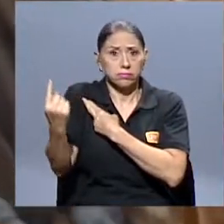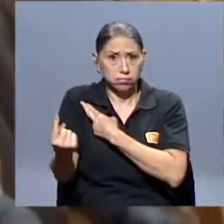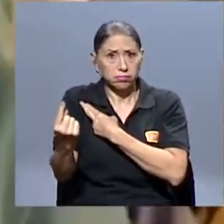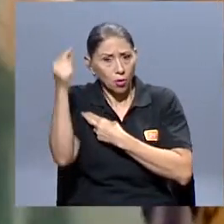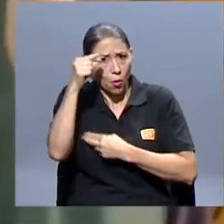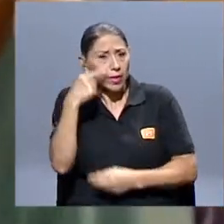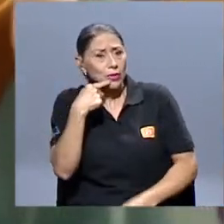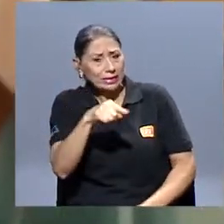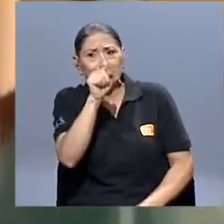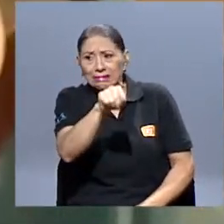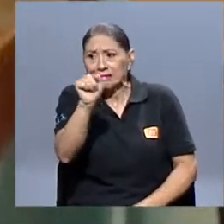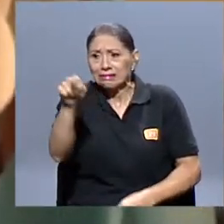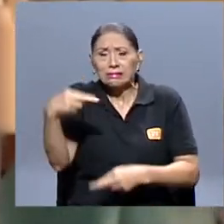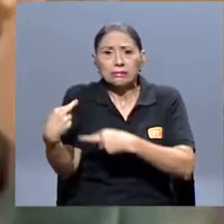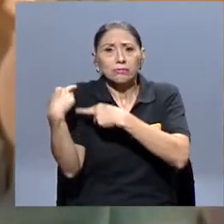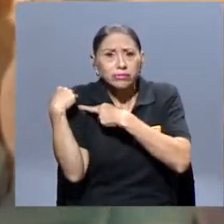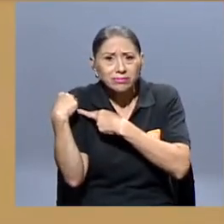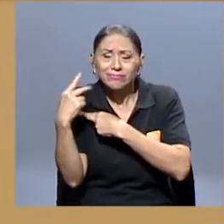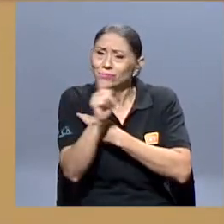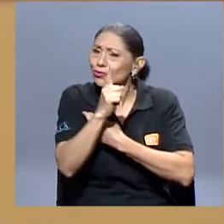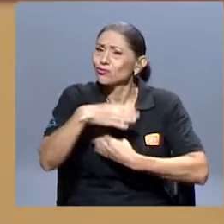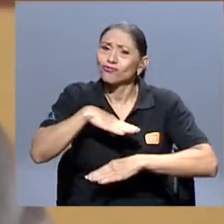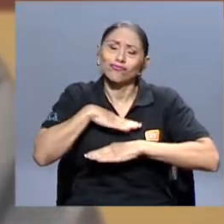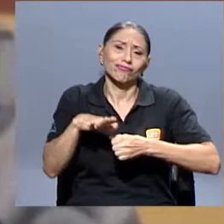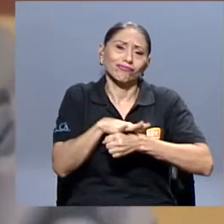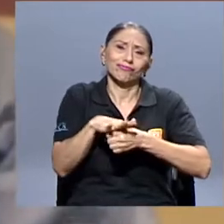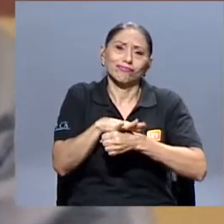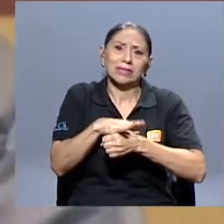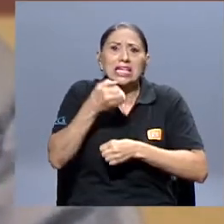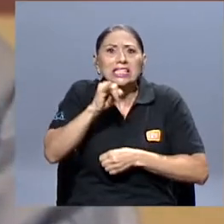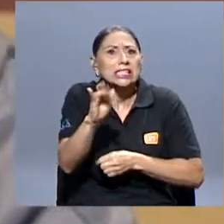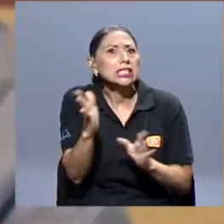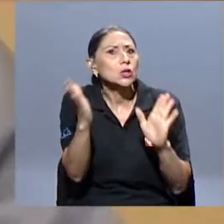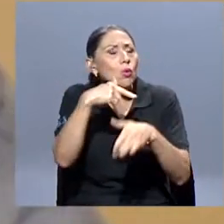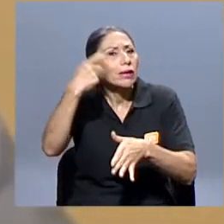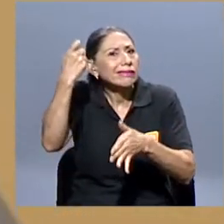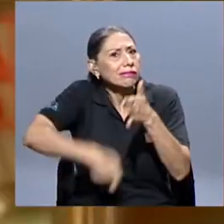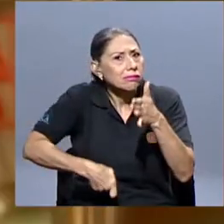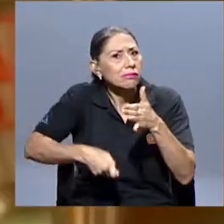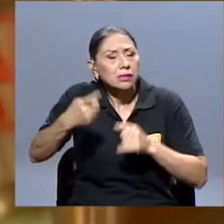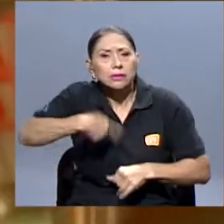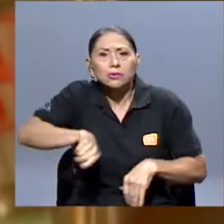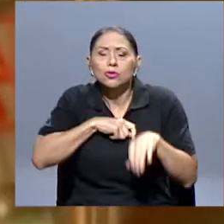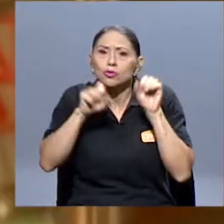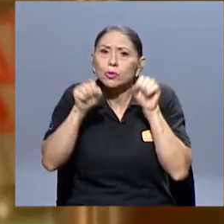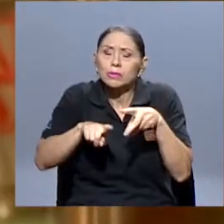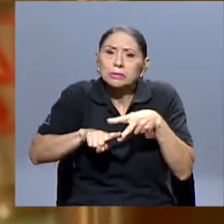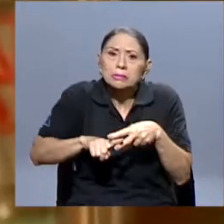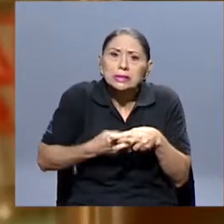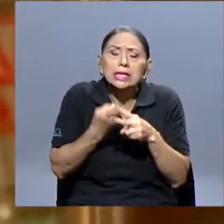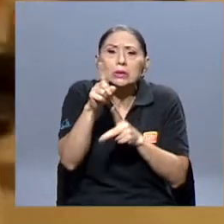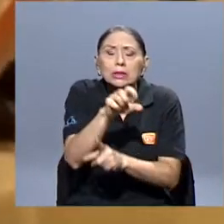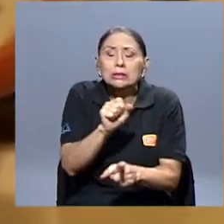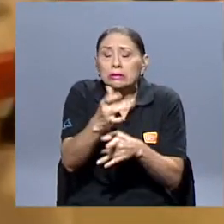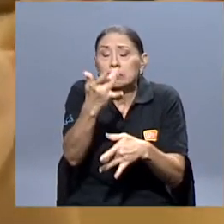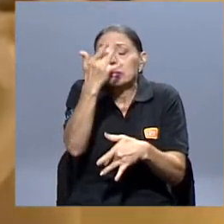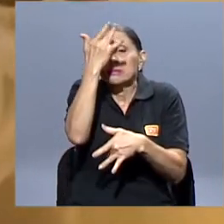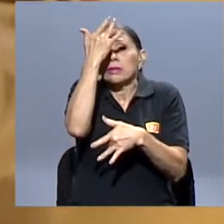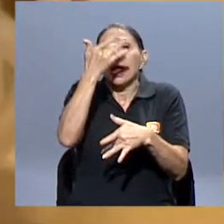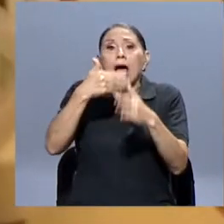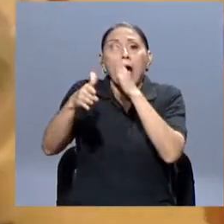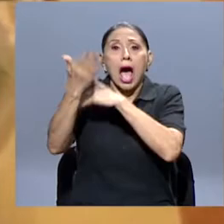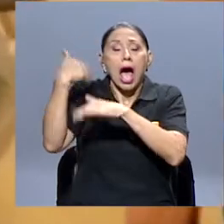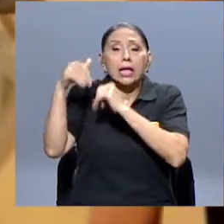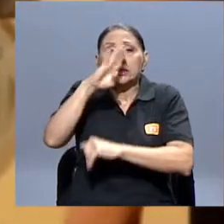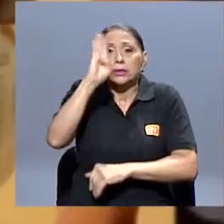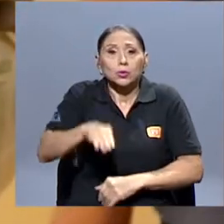es evidentemente insuficiente, y si no se toman restricciones más severas, podríamos entrar en una crisis de salud sin precedentes en nuestro